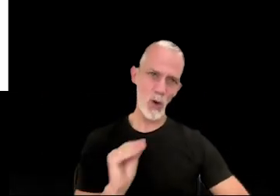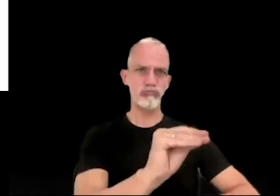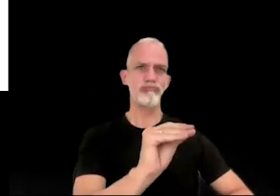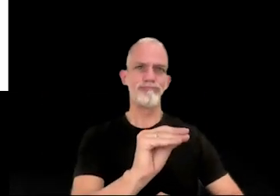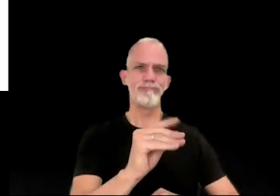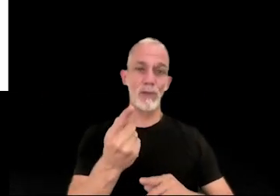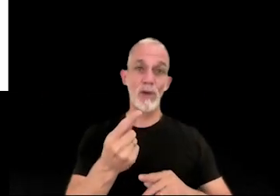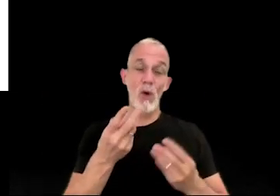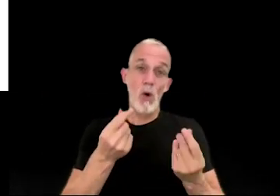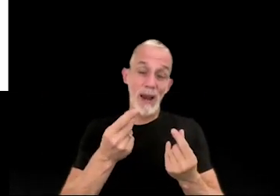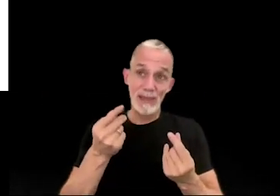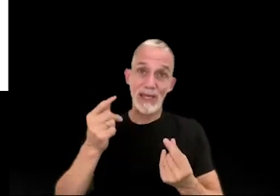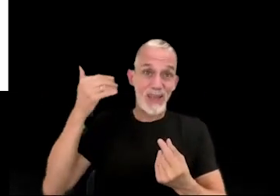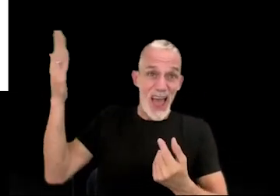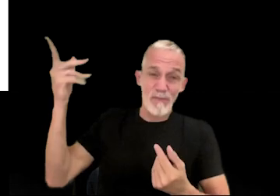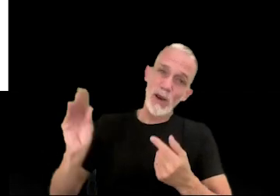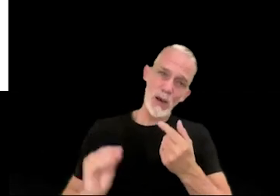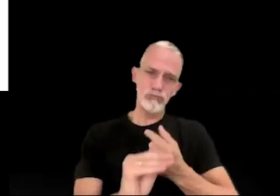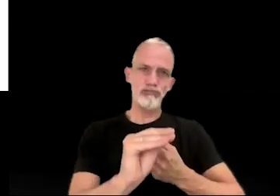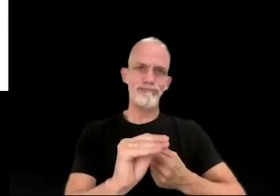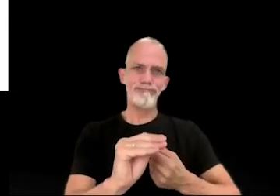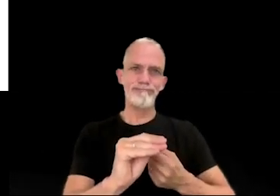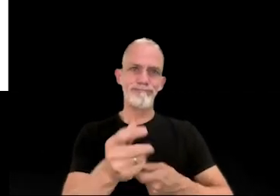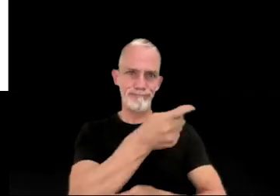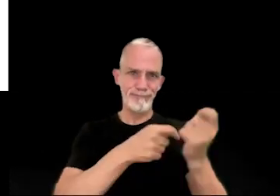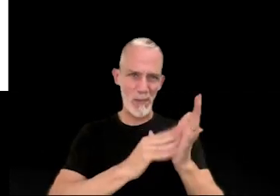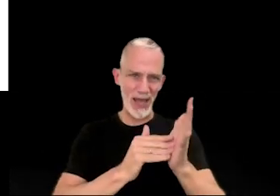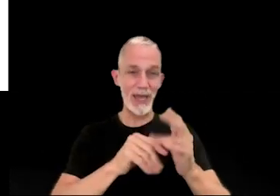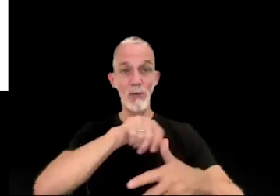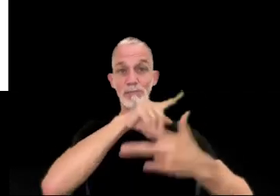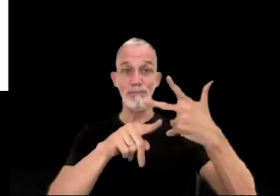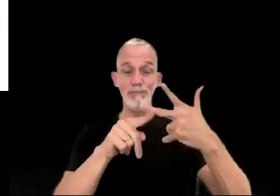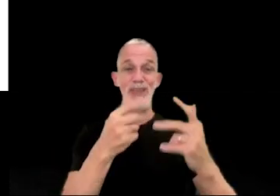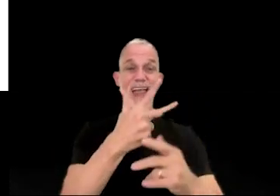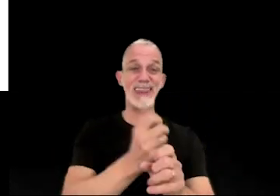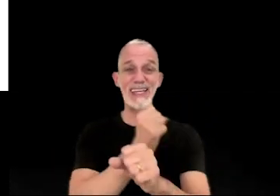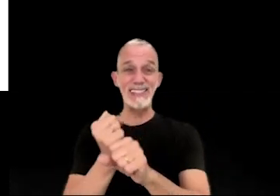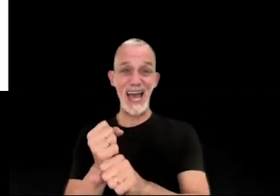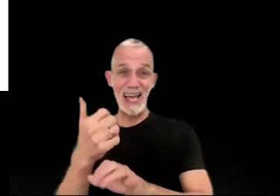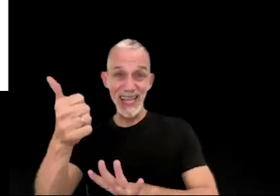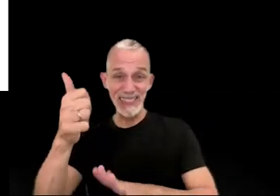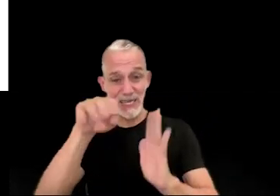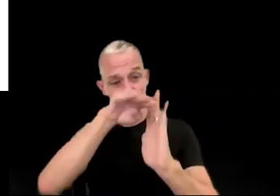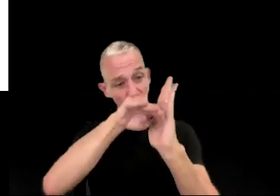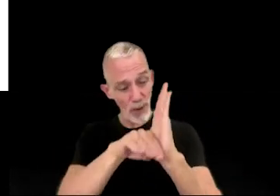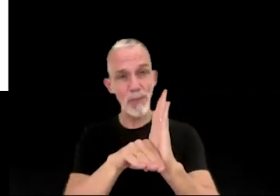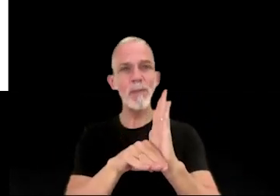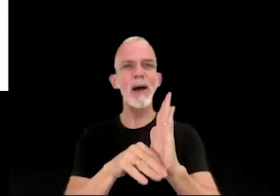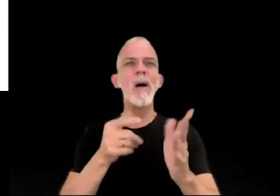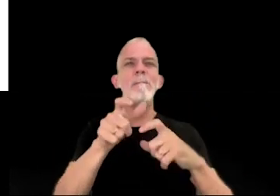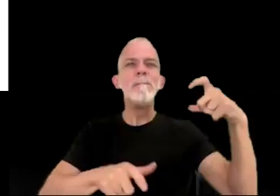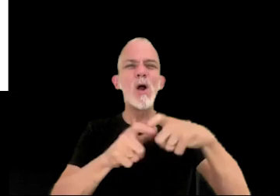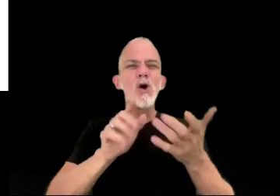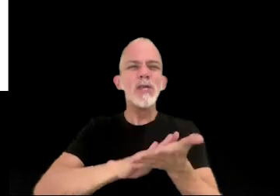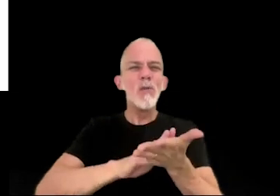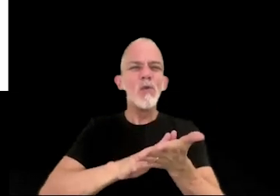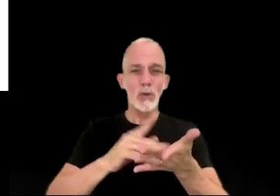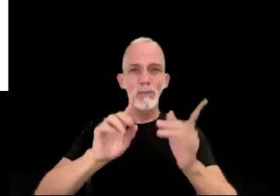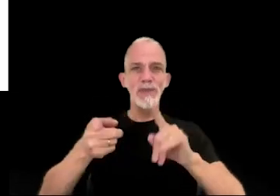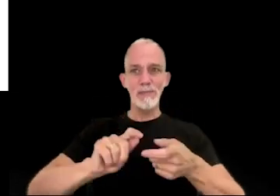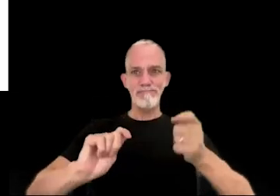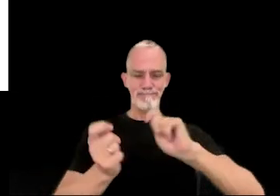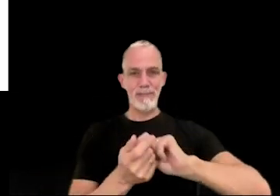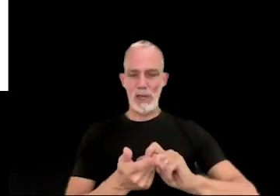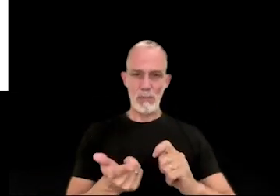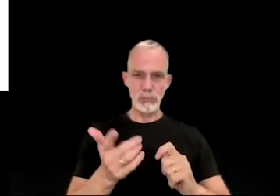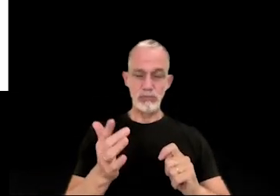activos. Después hay otros del título 3 al 6, también hace modificaciones al monotributo, que seguramente habrán recibido bastantes consultas